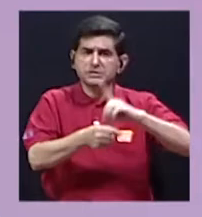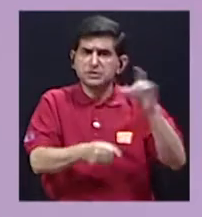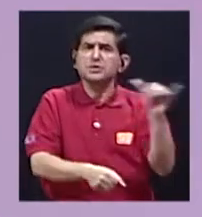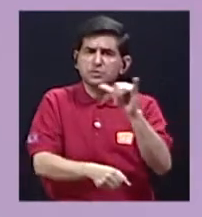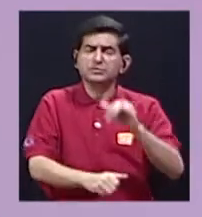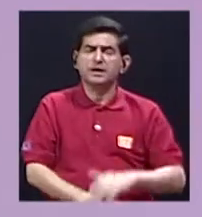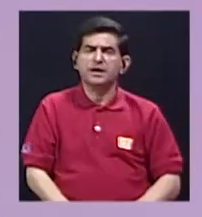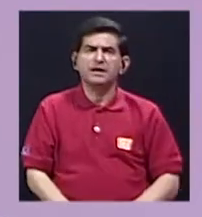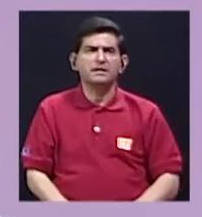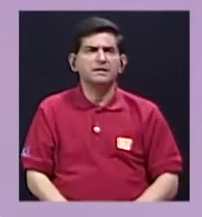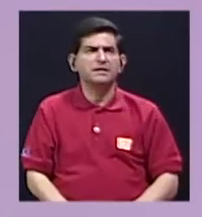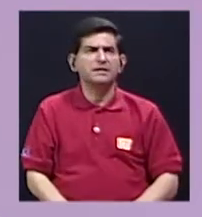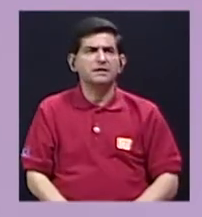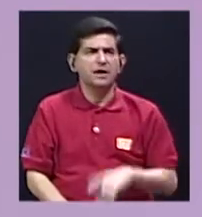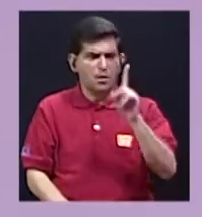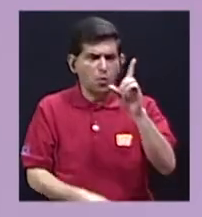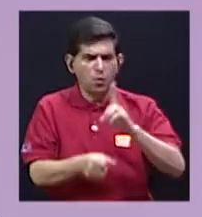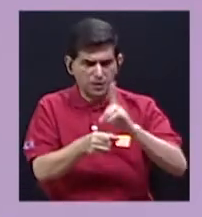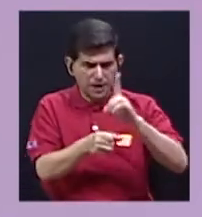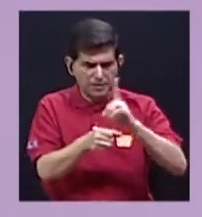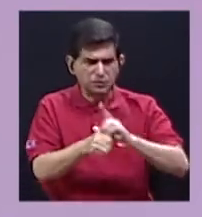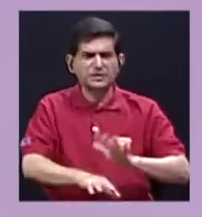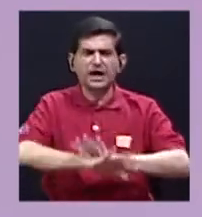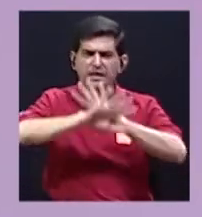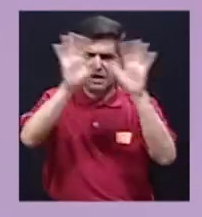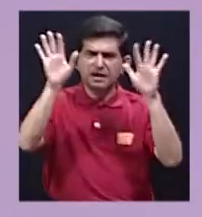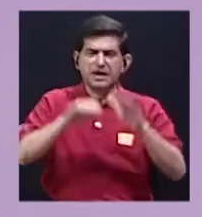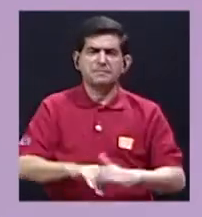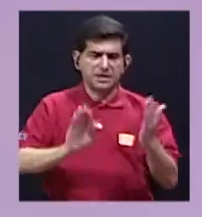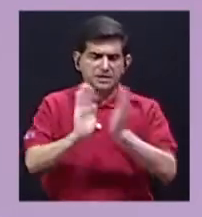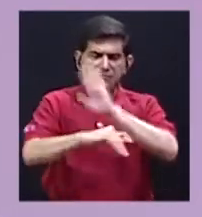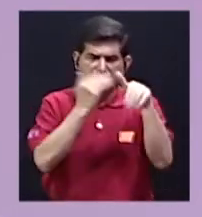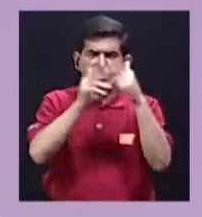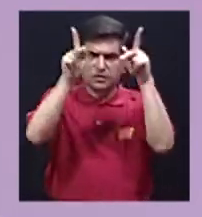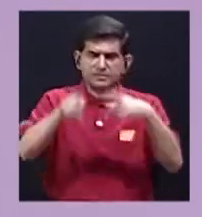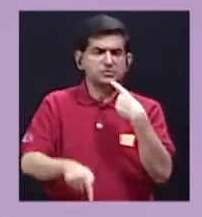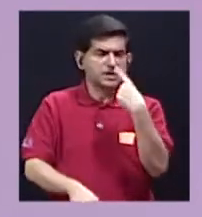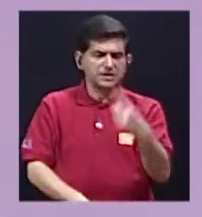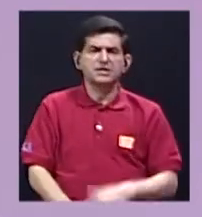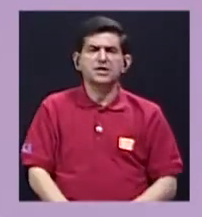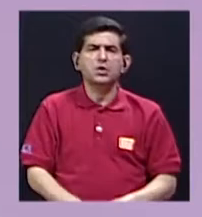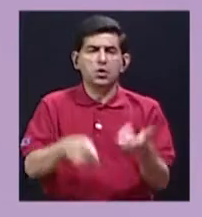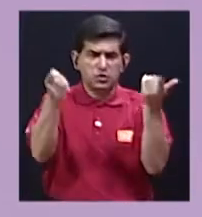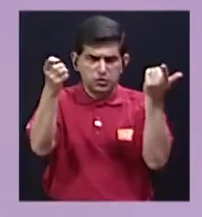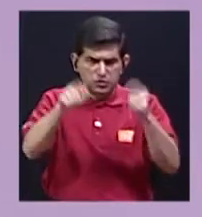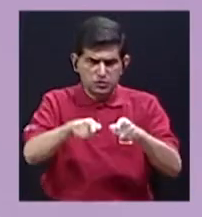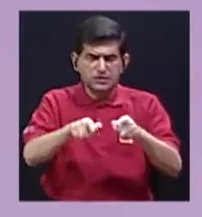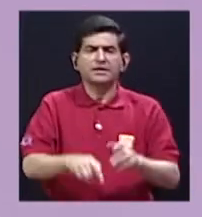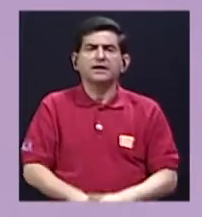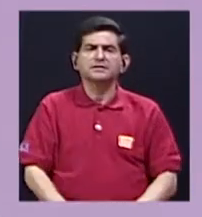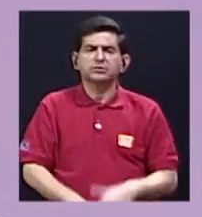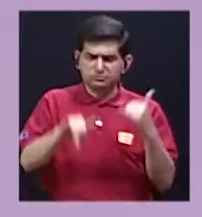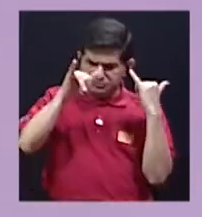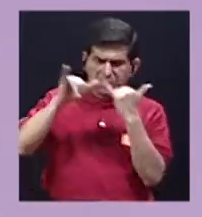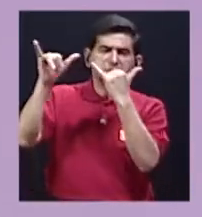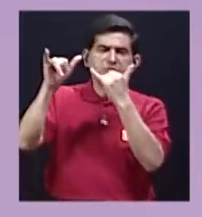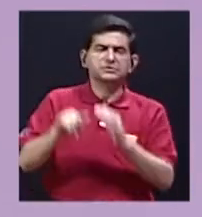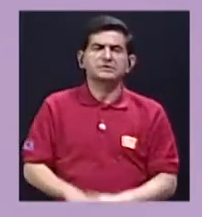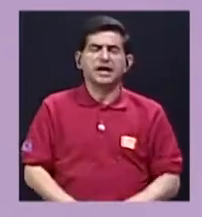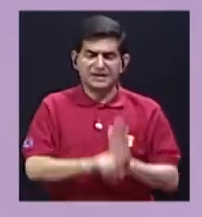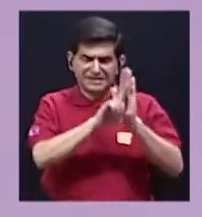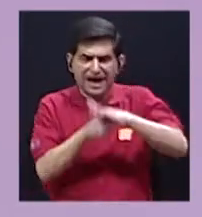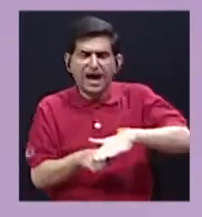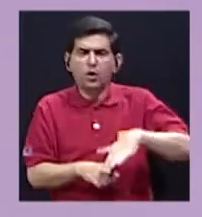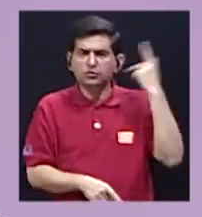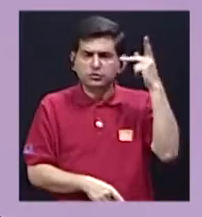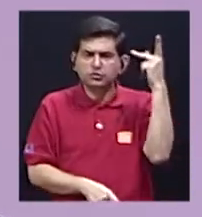había una diputada que claramente y frente a todo el mundo denunció un caso de acoso político